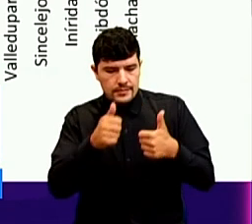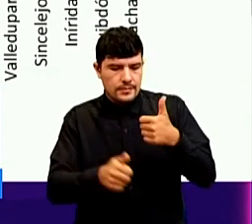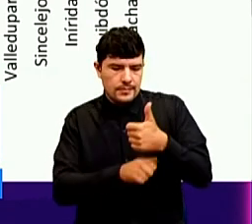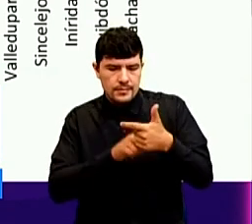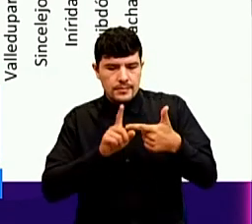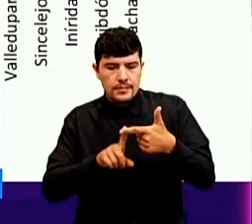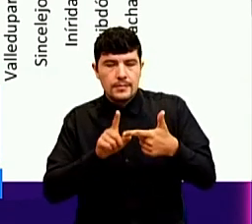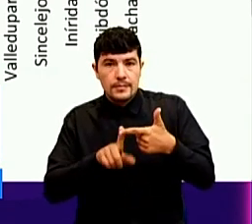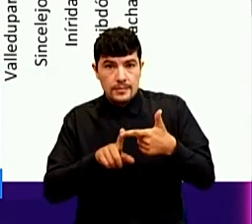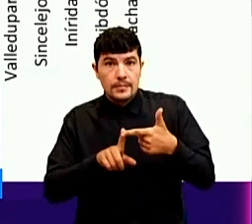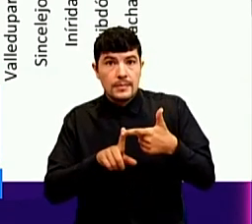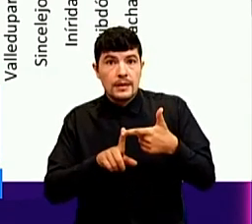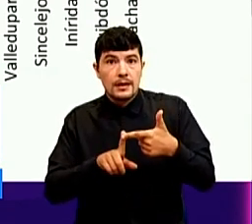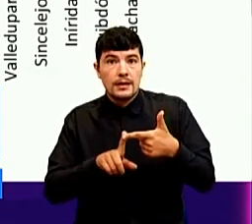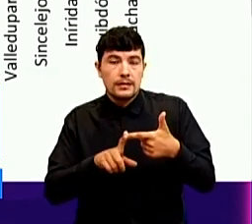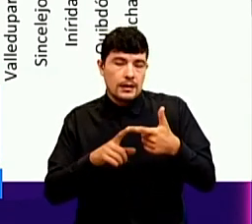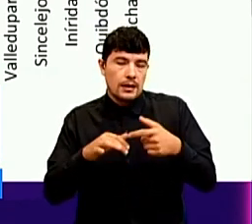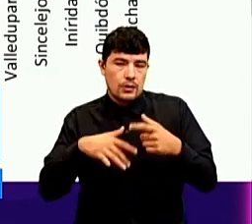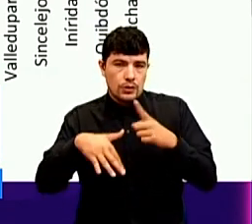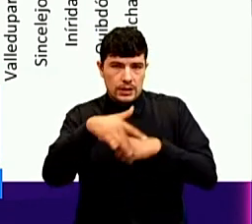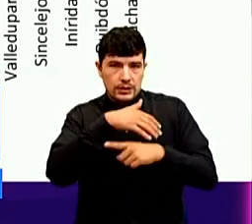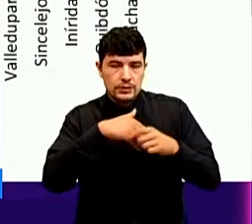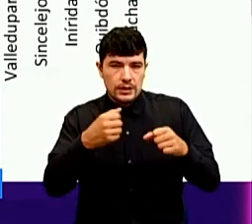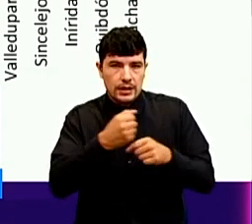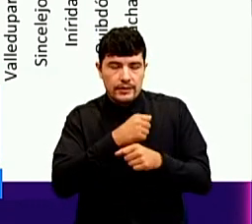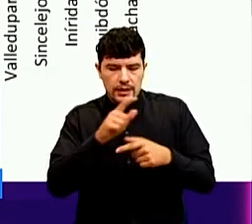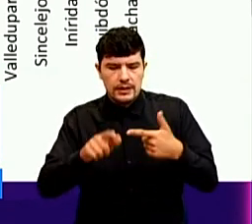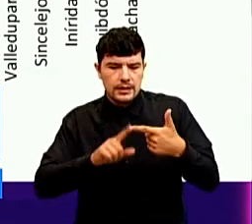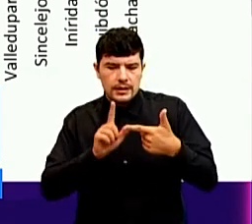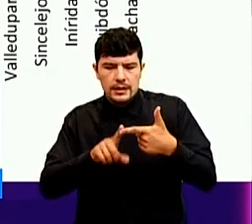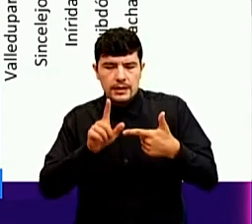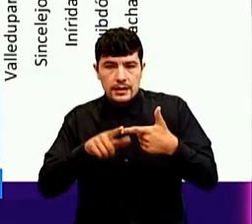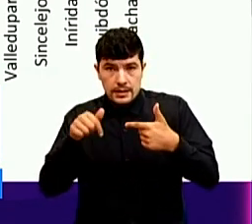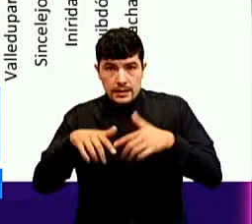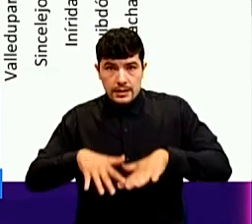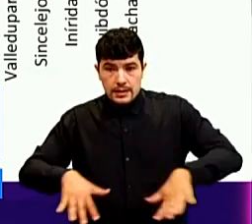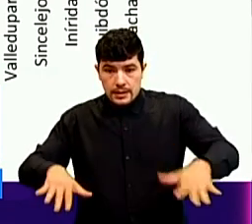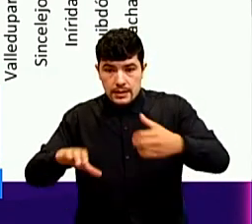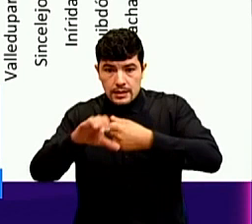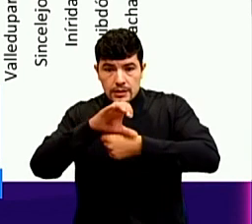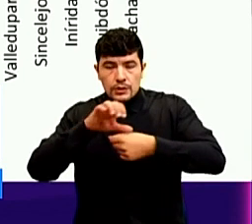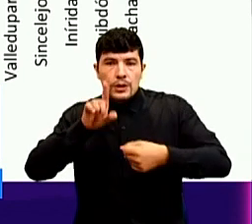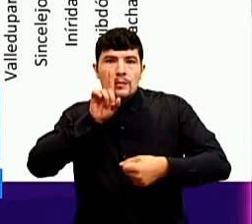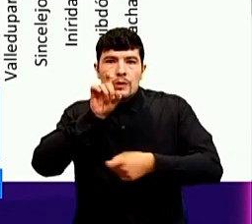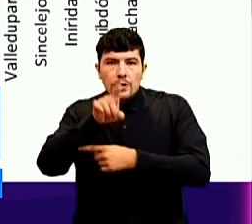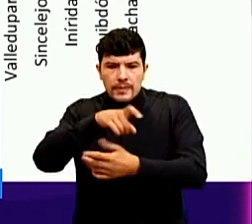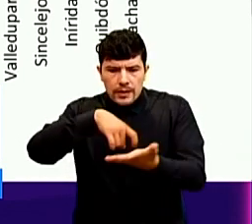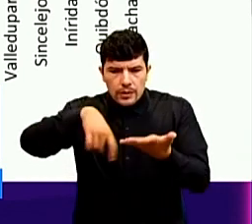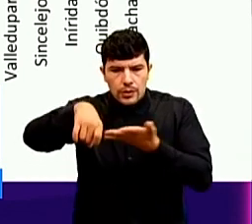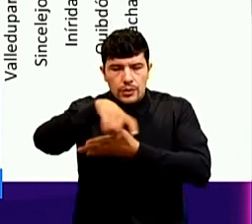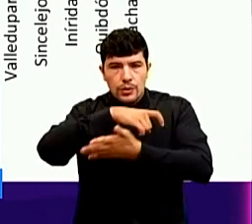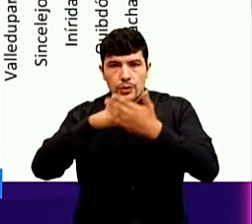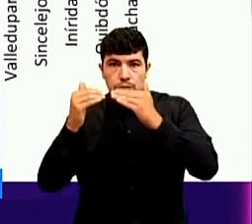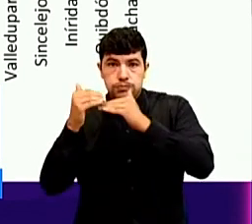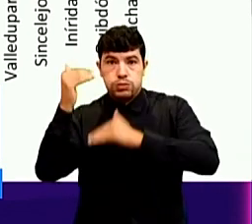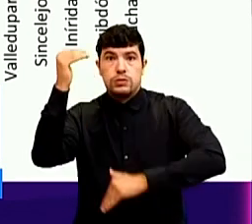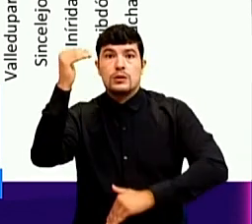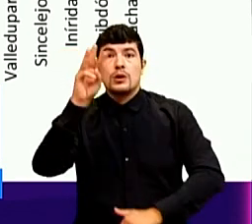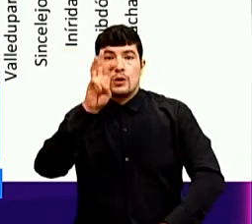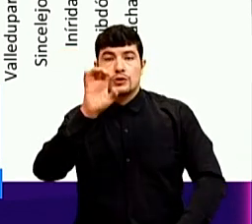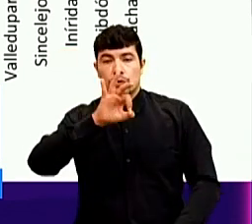desempeño del mercado laboral en segundo lugar el área metropolitana de bucaramanga asciende ocho